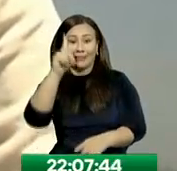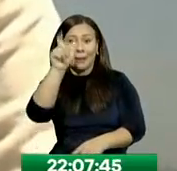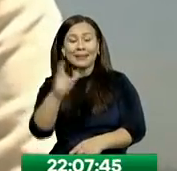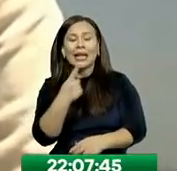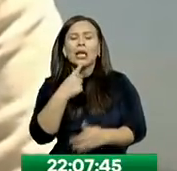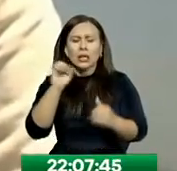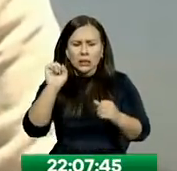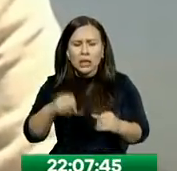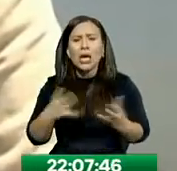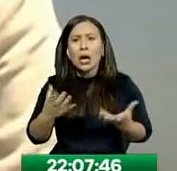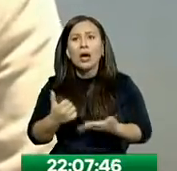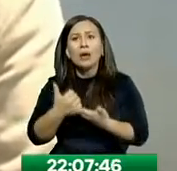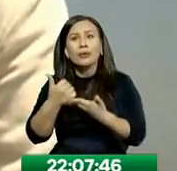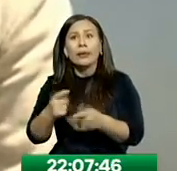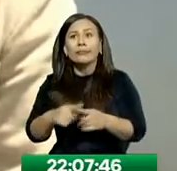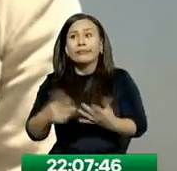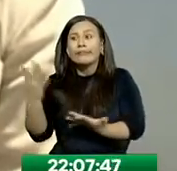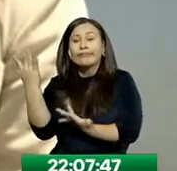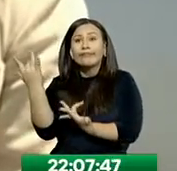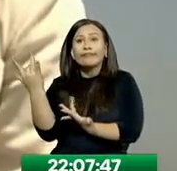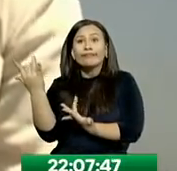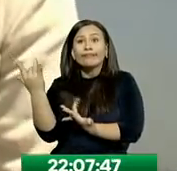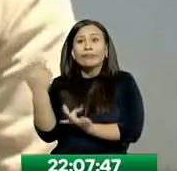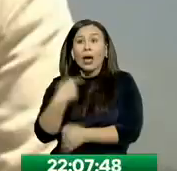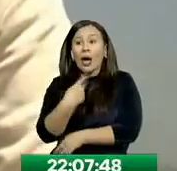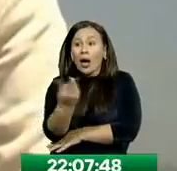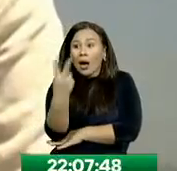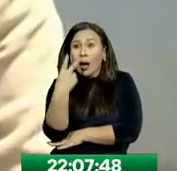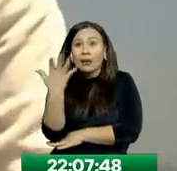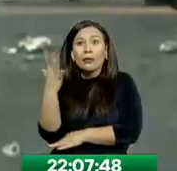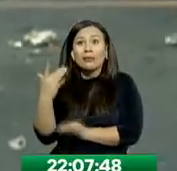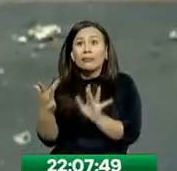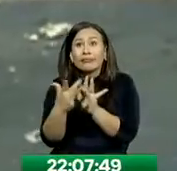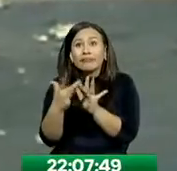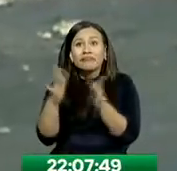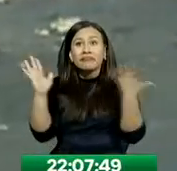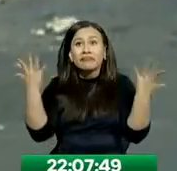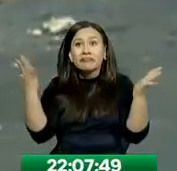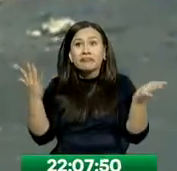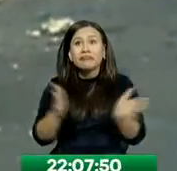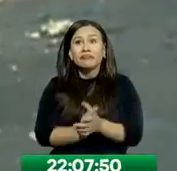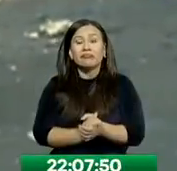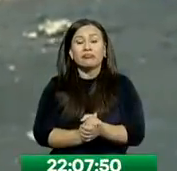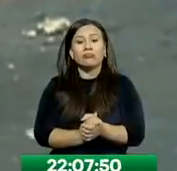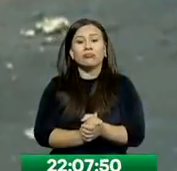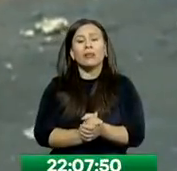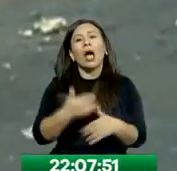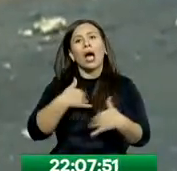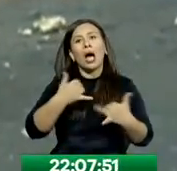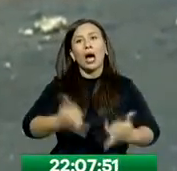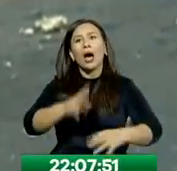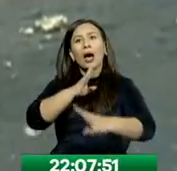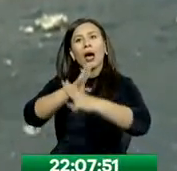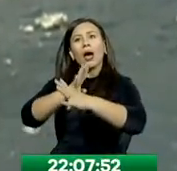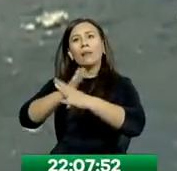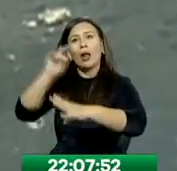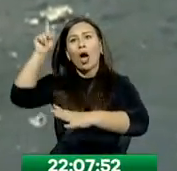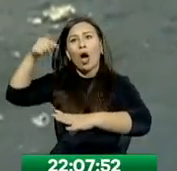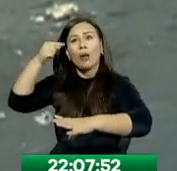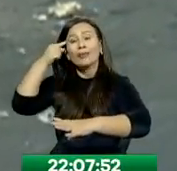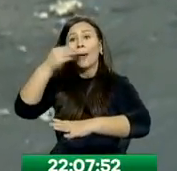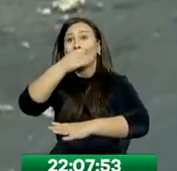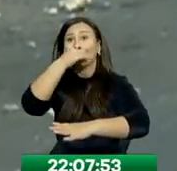ayudar sin embargo no lo hemos visto materializado hasta el día de hoy indican que han solicitado el gobierno de mejora es maduro y